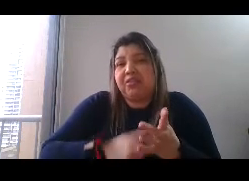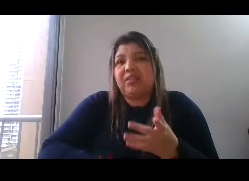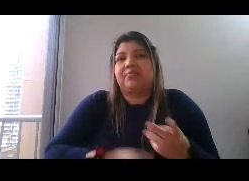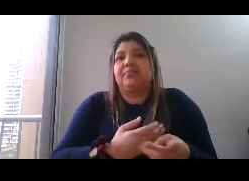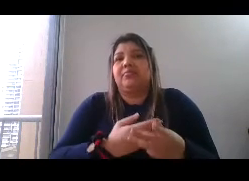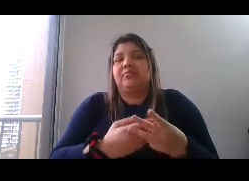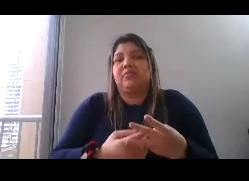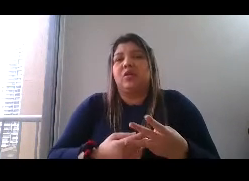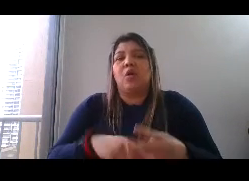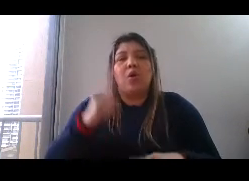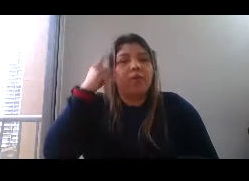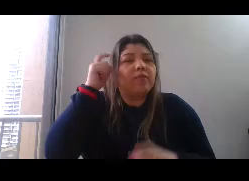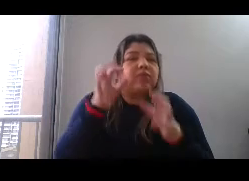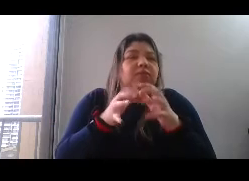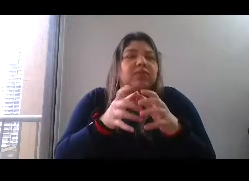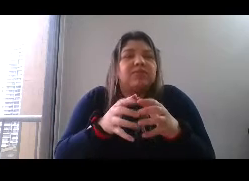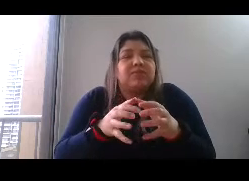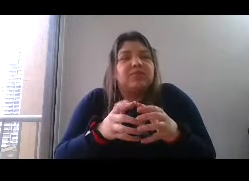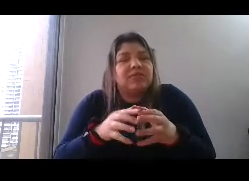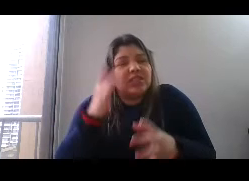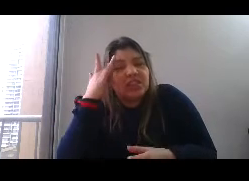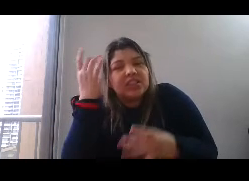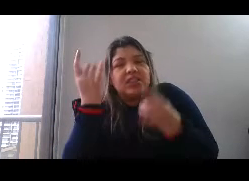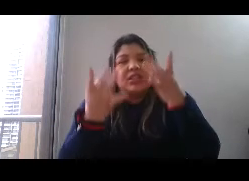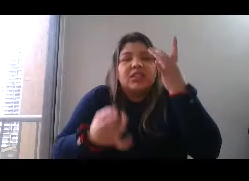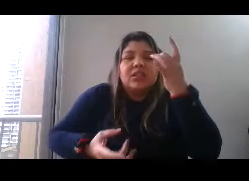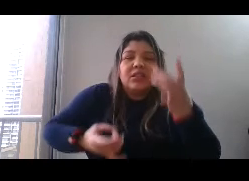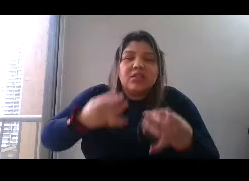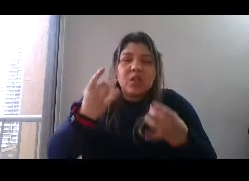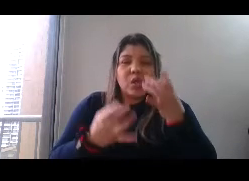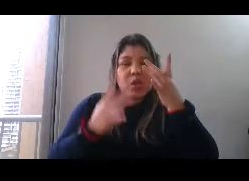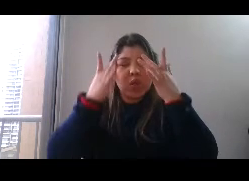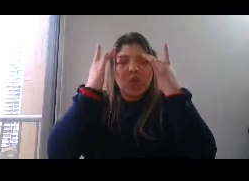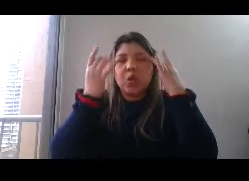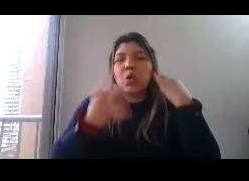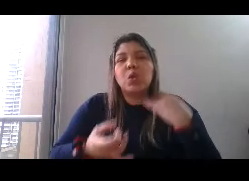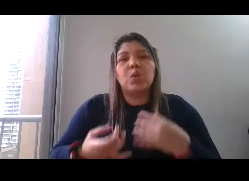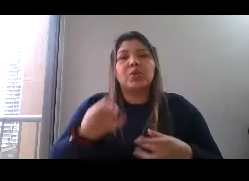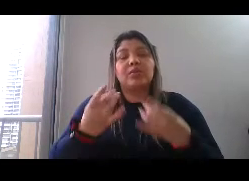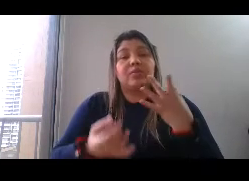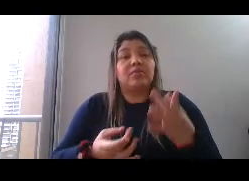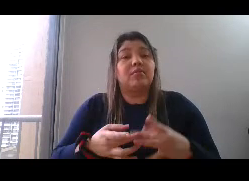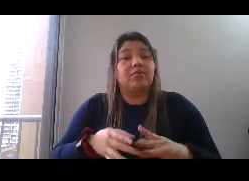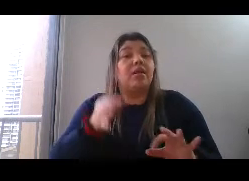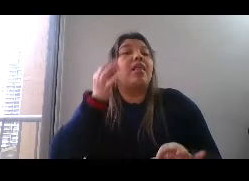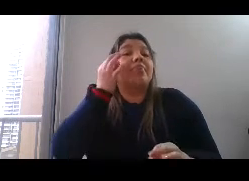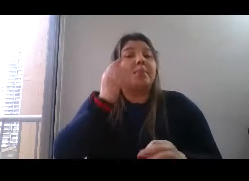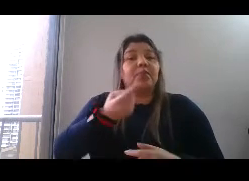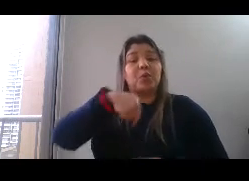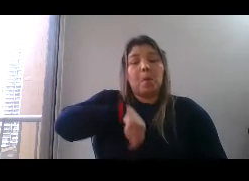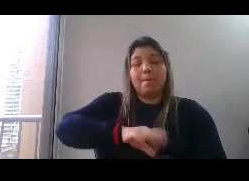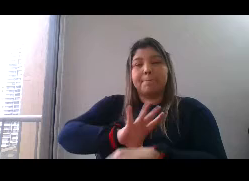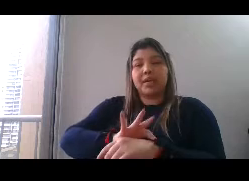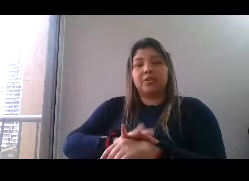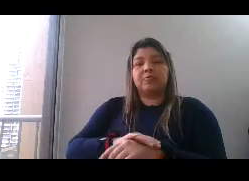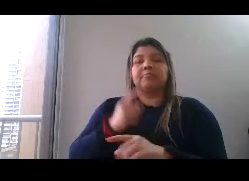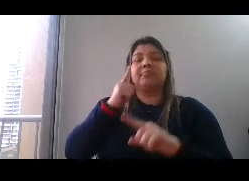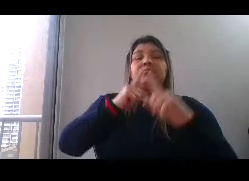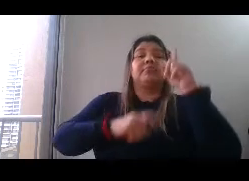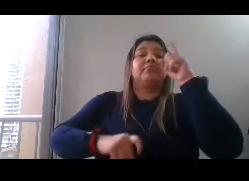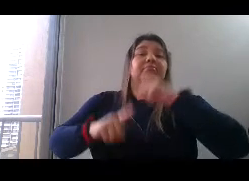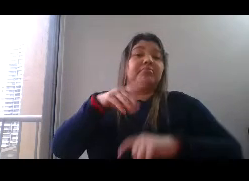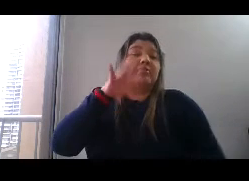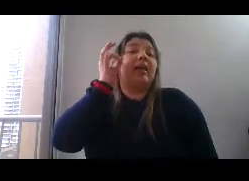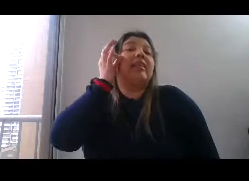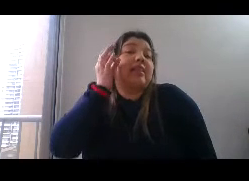signos neurológicos, cefalea, pueden estar enfrente de un paciente que sea un posible caso